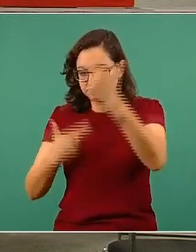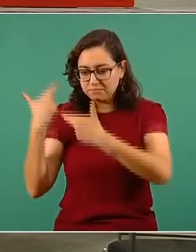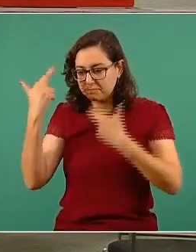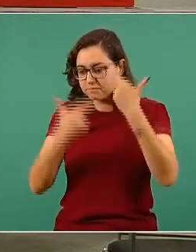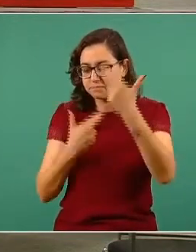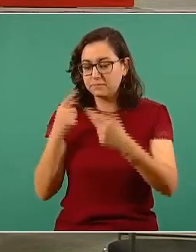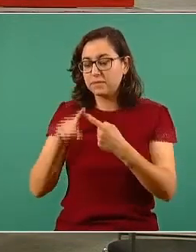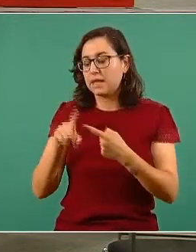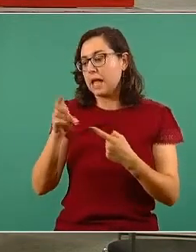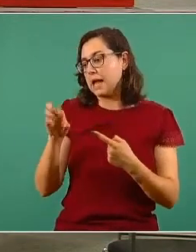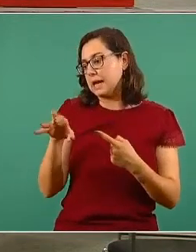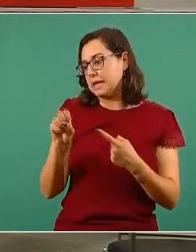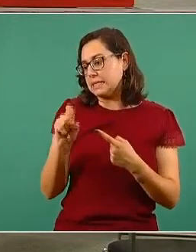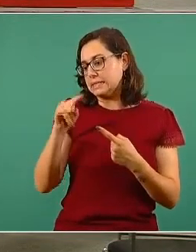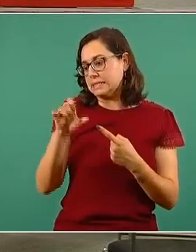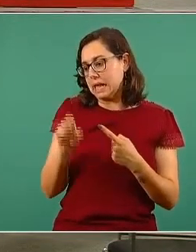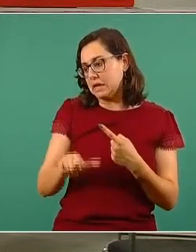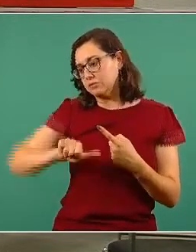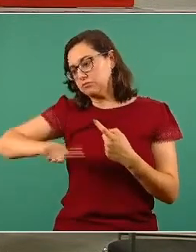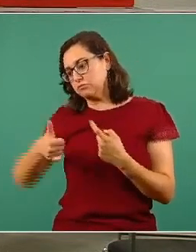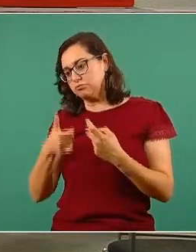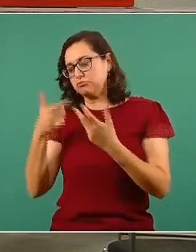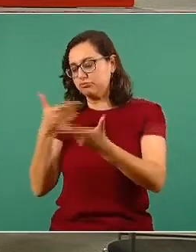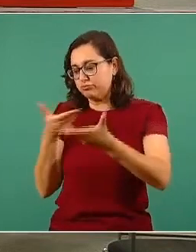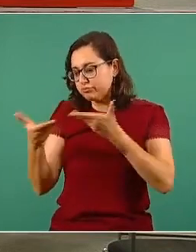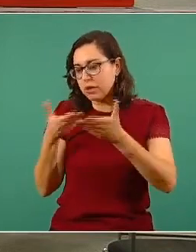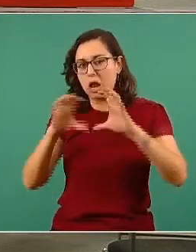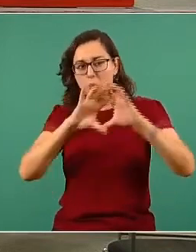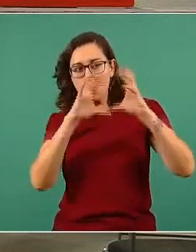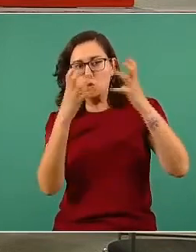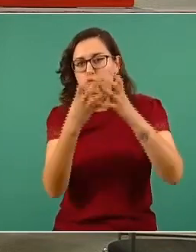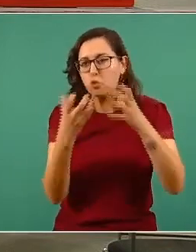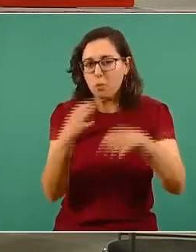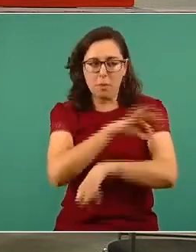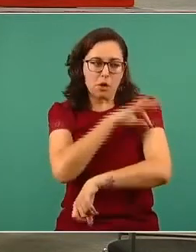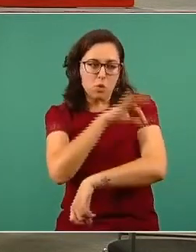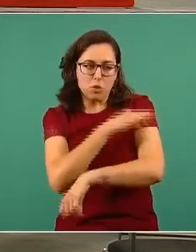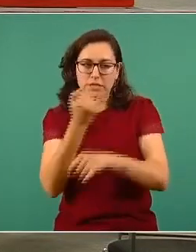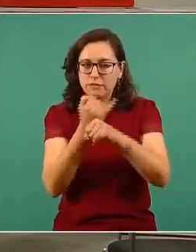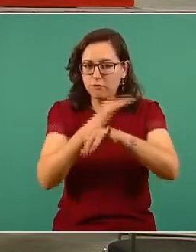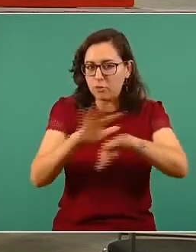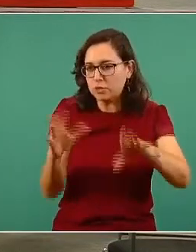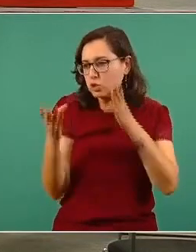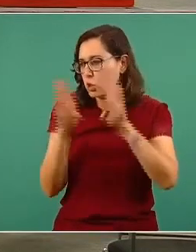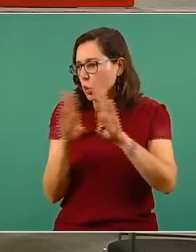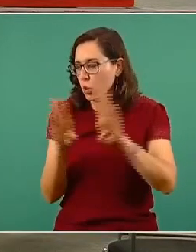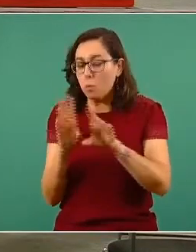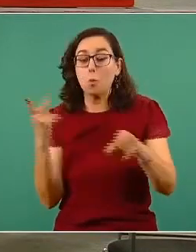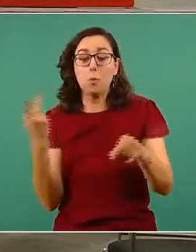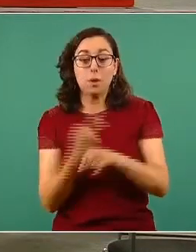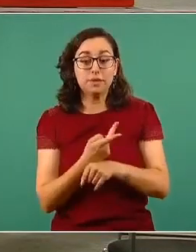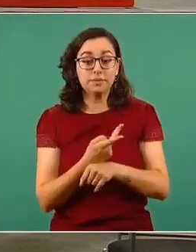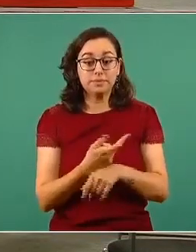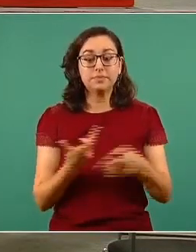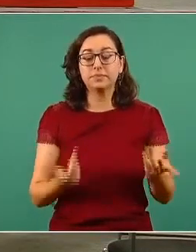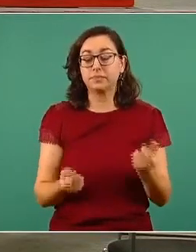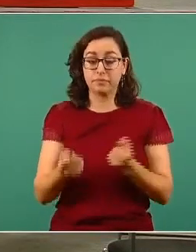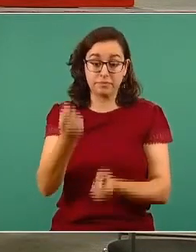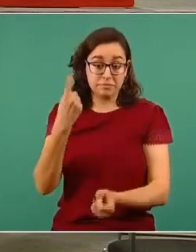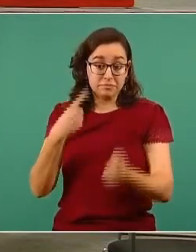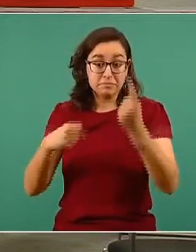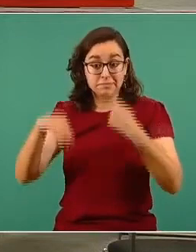Jean-Marc Abastú, justamente el estado de conocimiento que se tiene en el mundo sobre esto, y hay algunas proyecciones de cómo